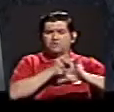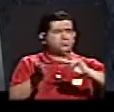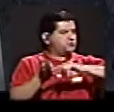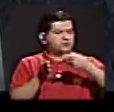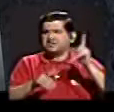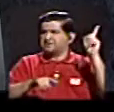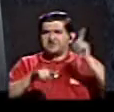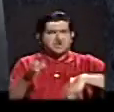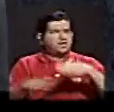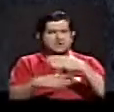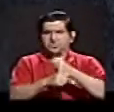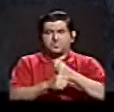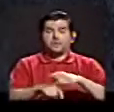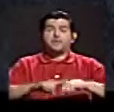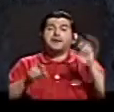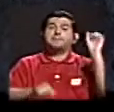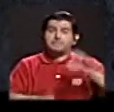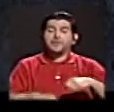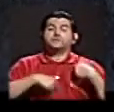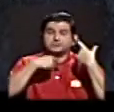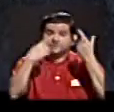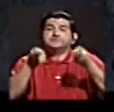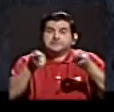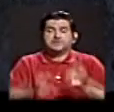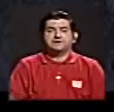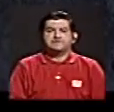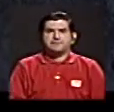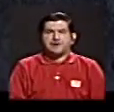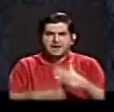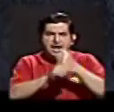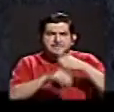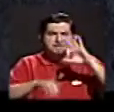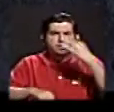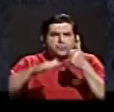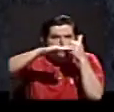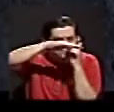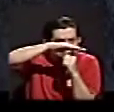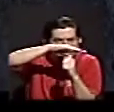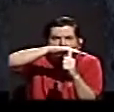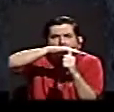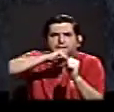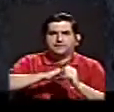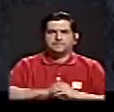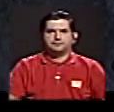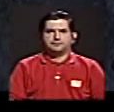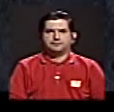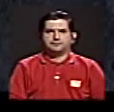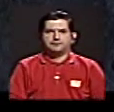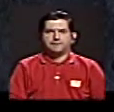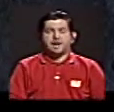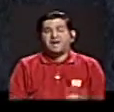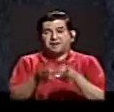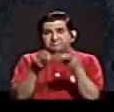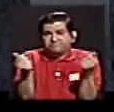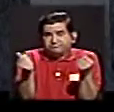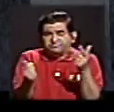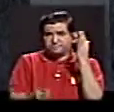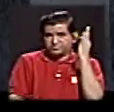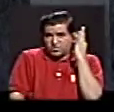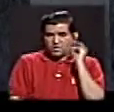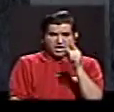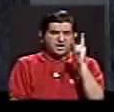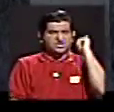lleve a cabo, pero sí conduce a que lo lleva a la clandestinidad. Como consecuencia, las